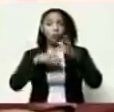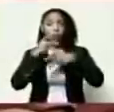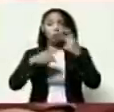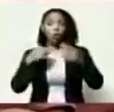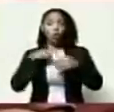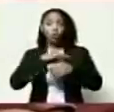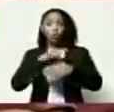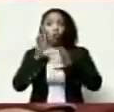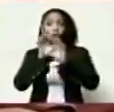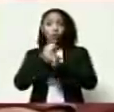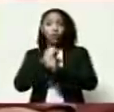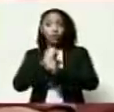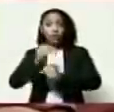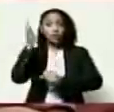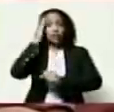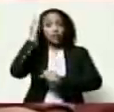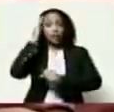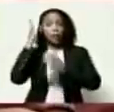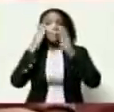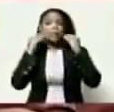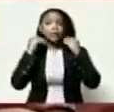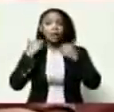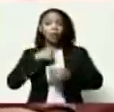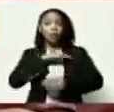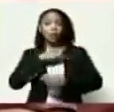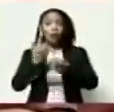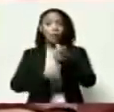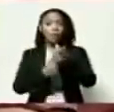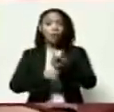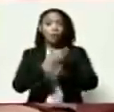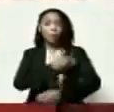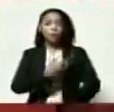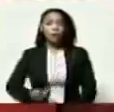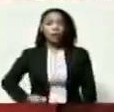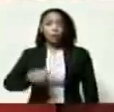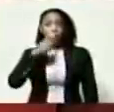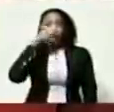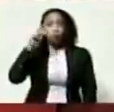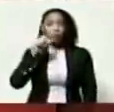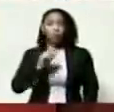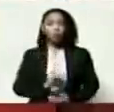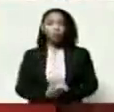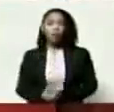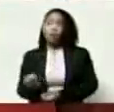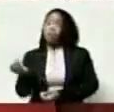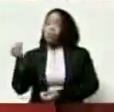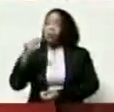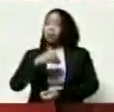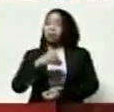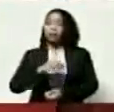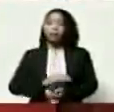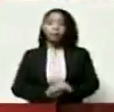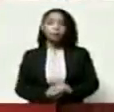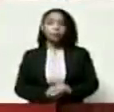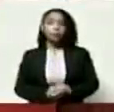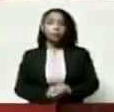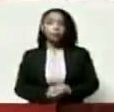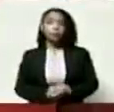plenamente en la sabiduría y la experiencia de nuestro hermano presidente Nicolás Maduro. Además,